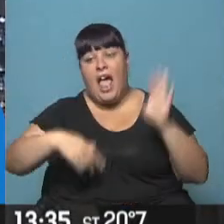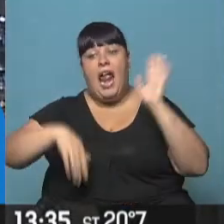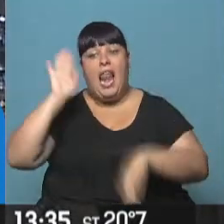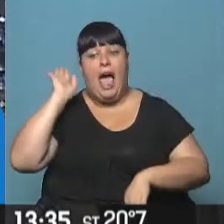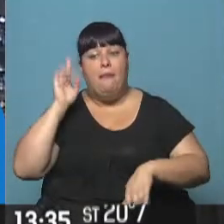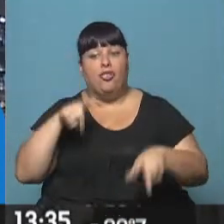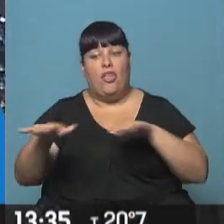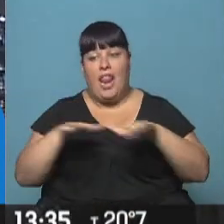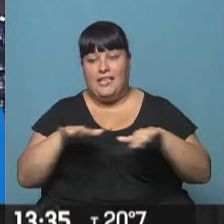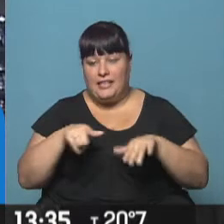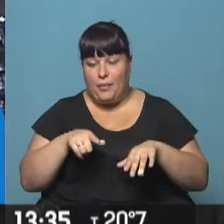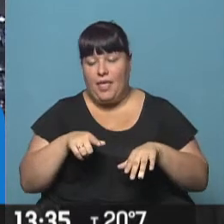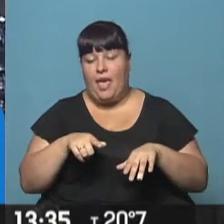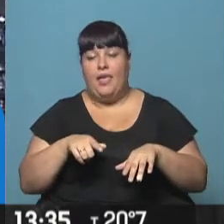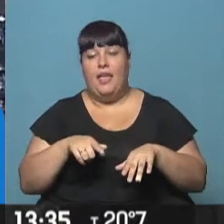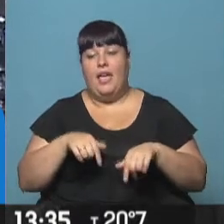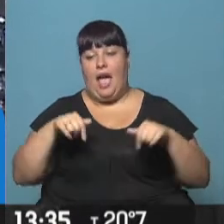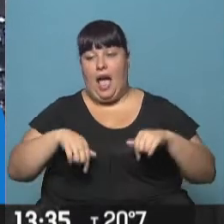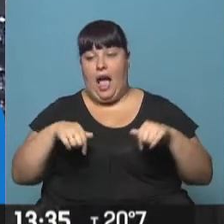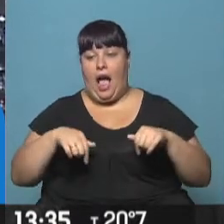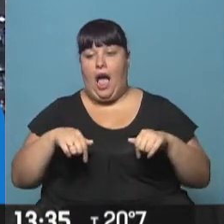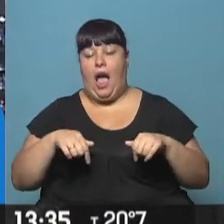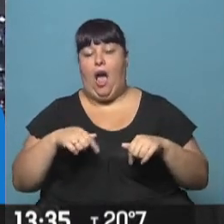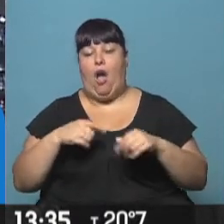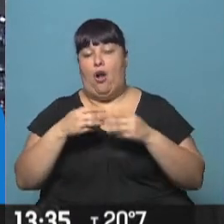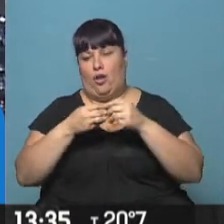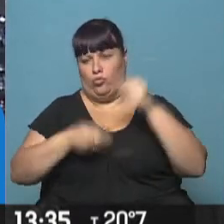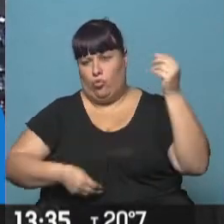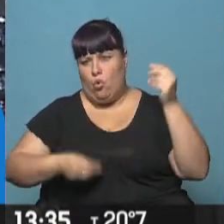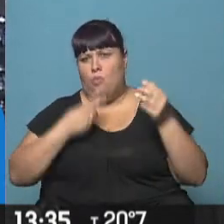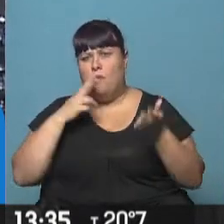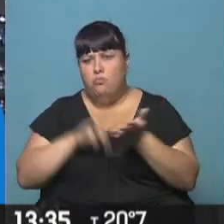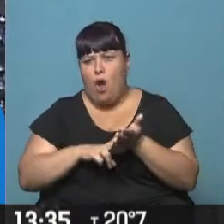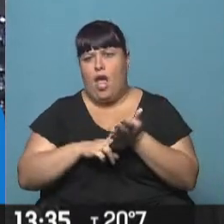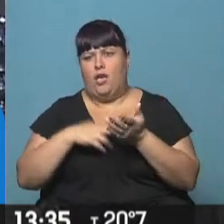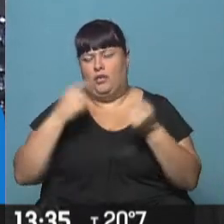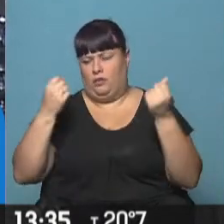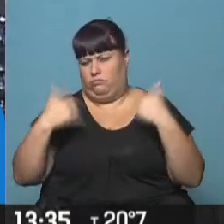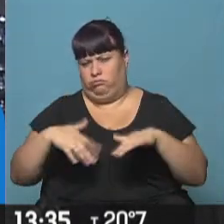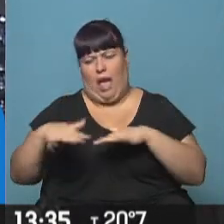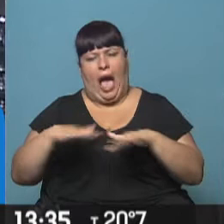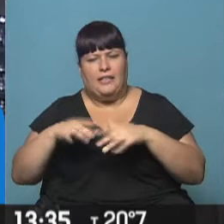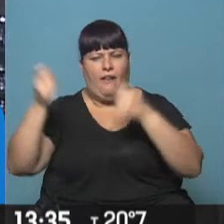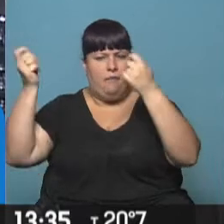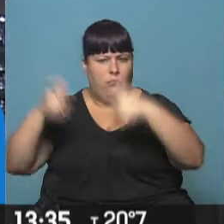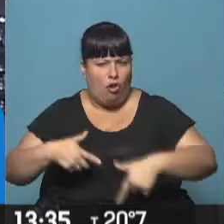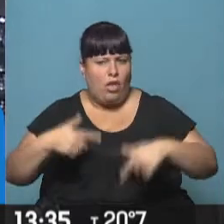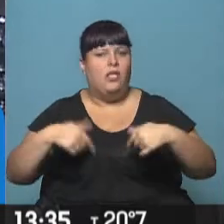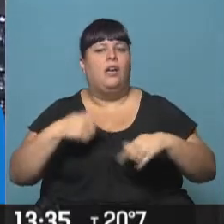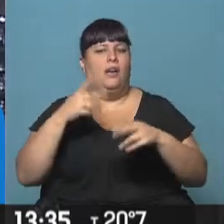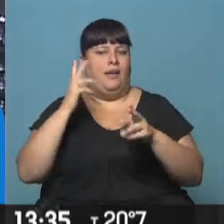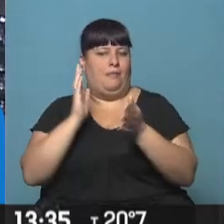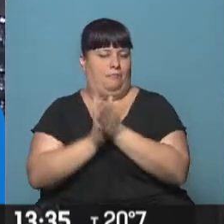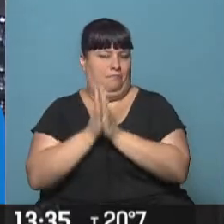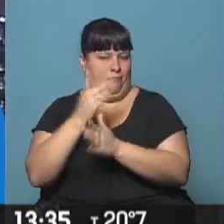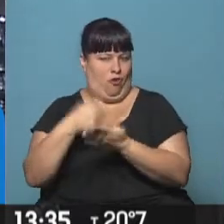de las actividades que hoy acumulan mucho impuesto en cascada porque son actividades de exportación van a quedar exentas